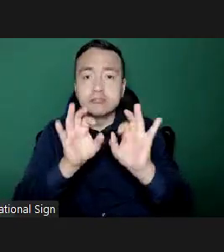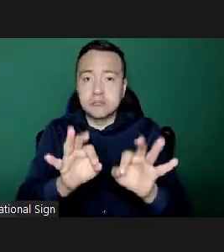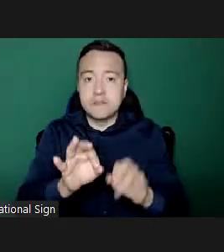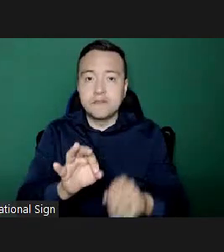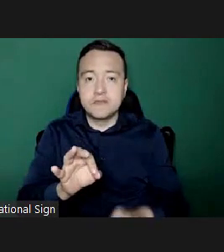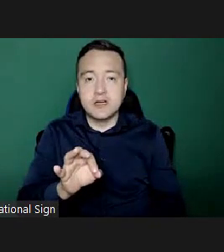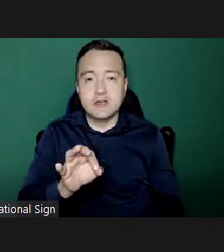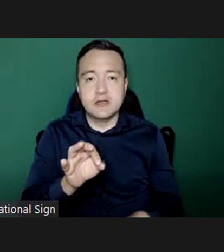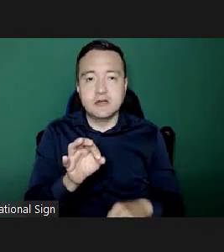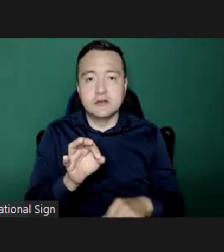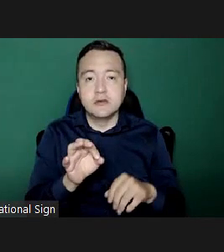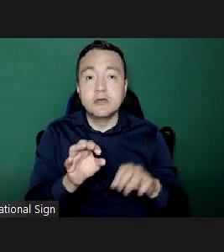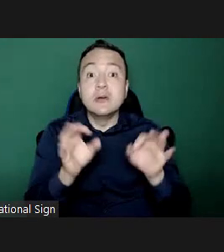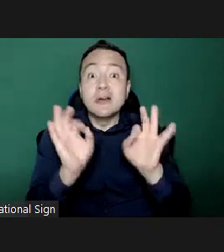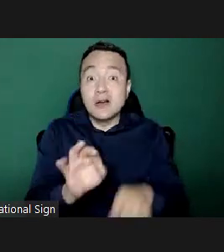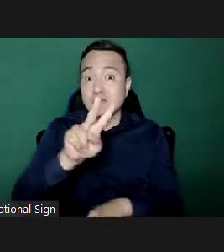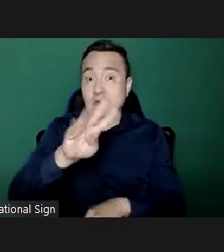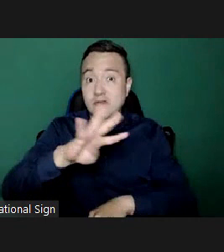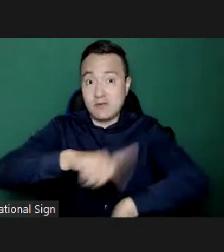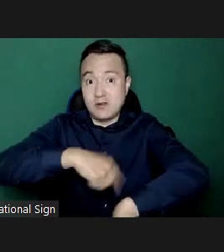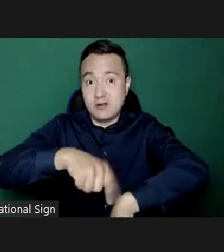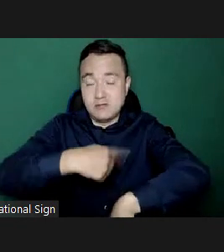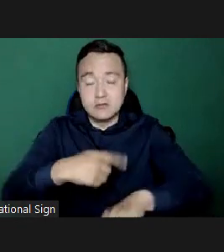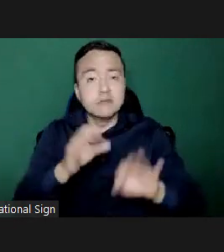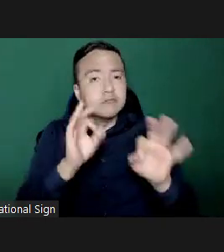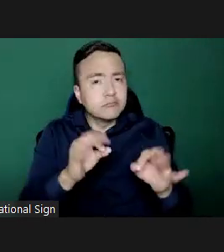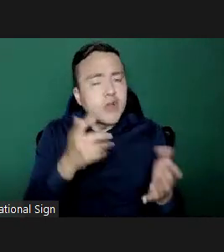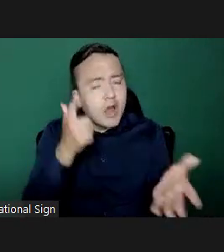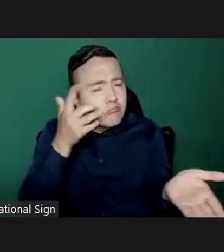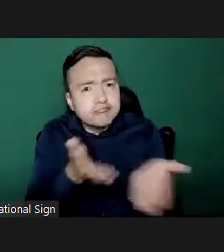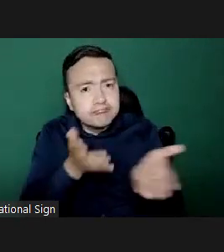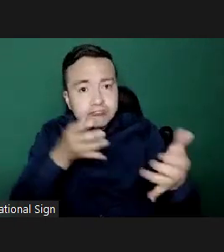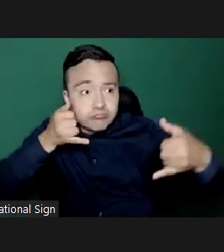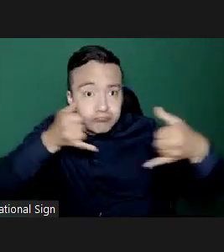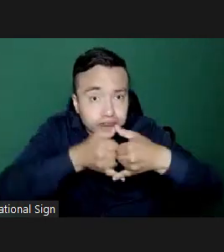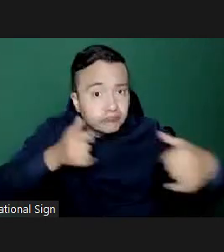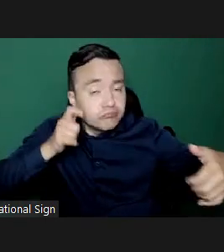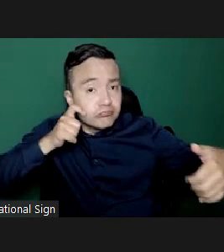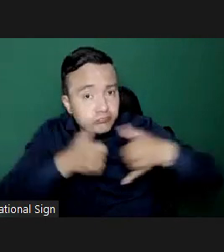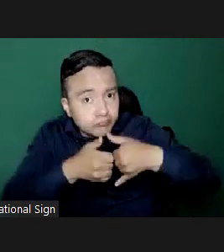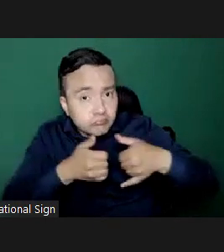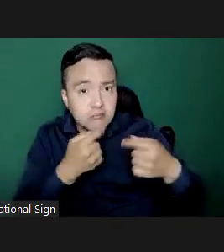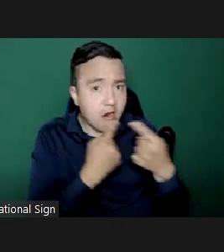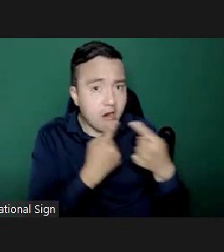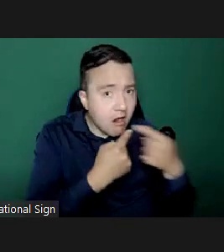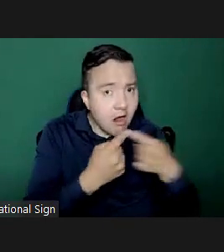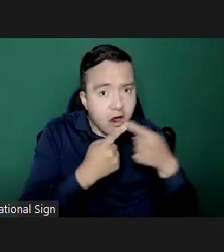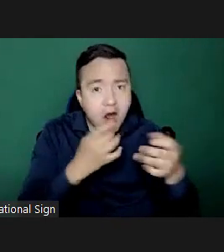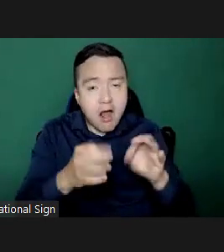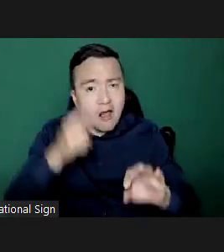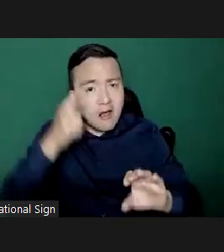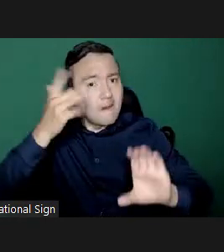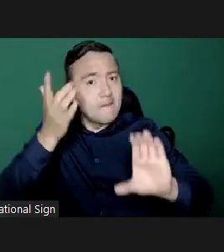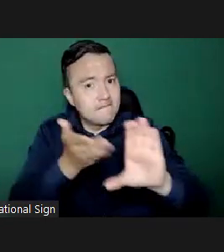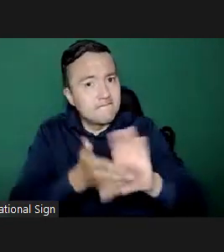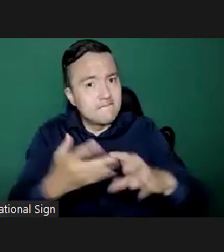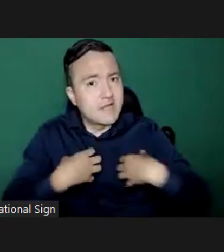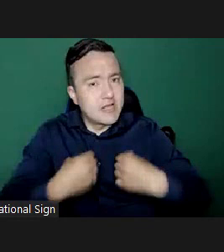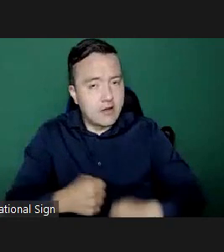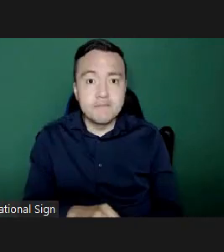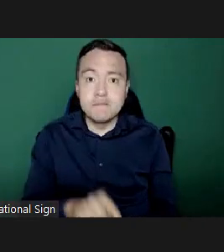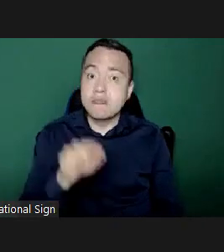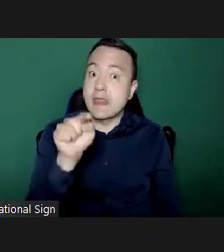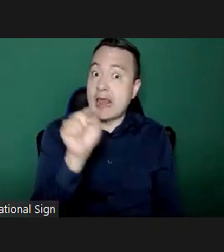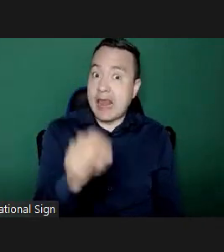a servicios de salud mental. Y esto fue una forma de alcanzar las comunidades en